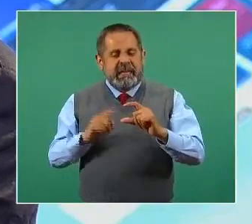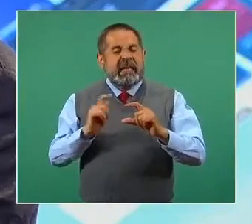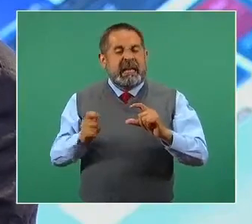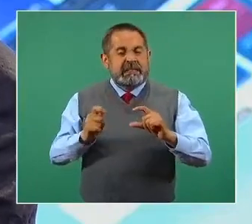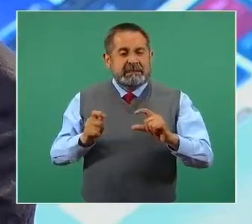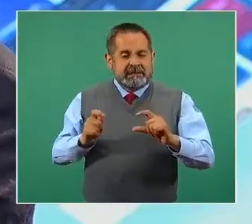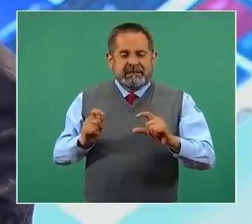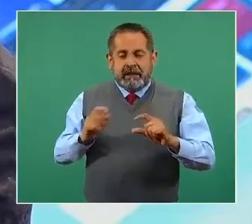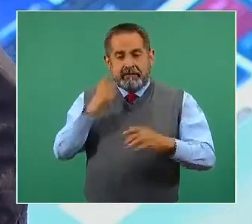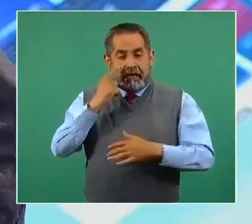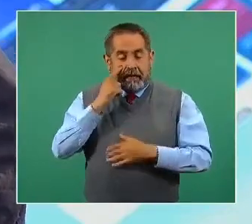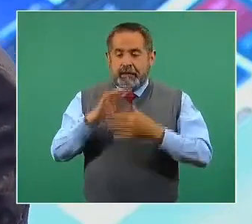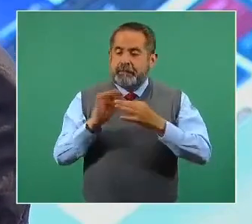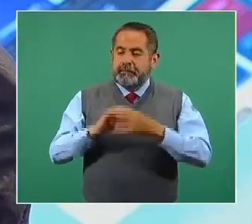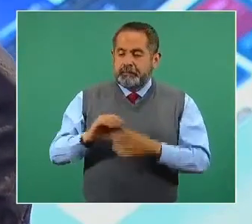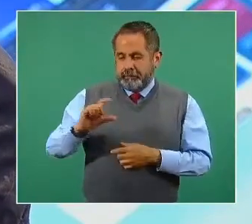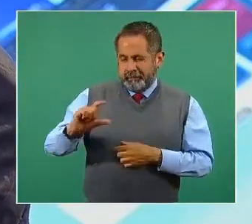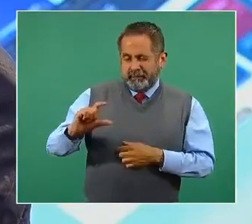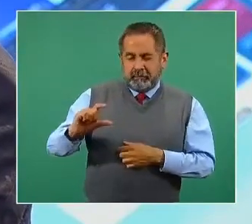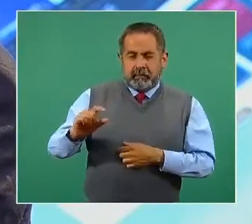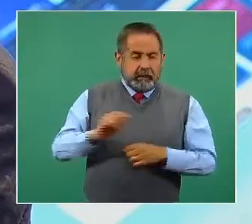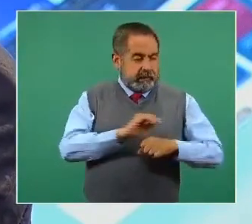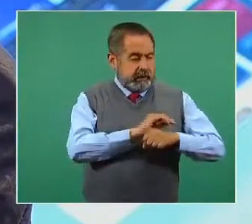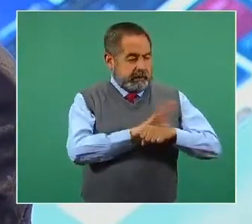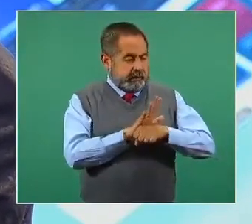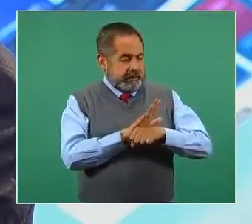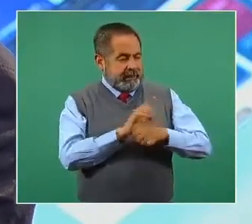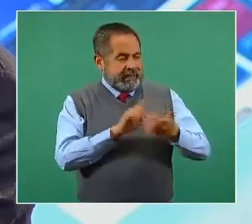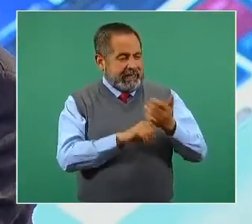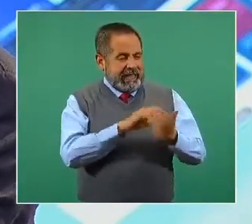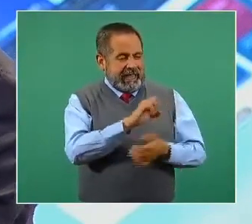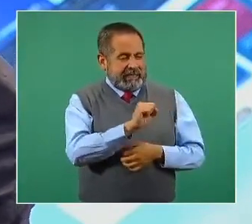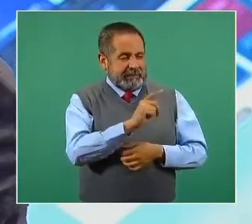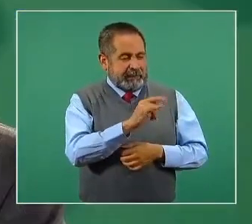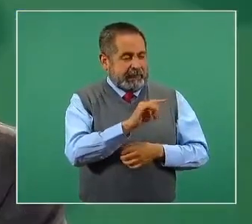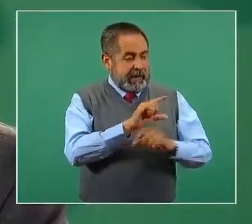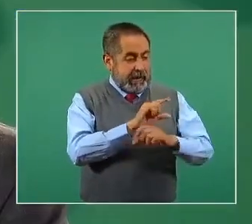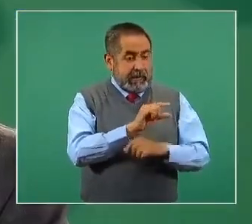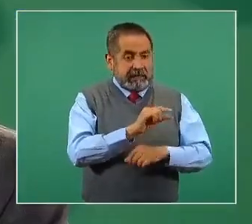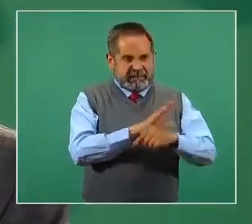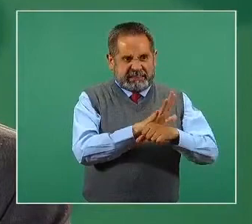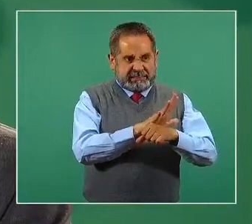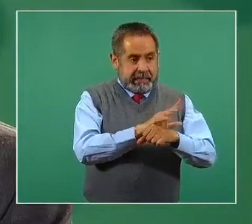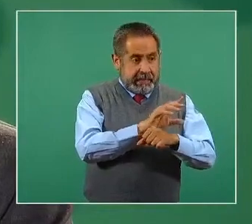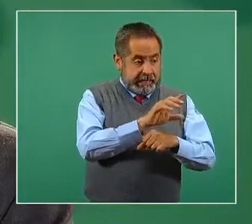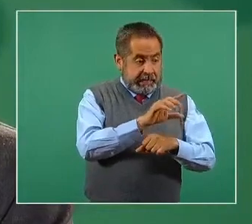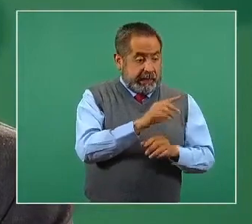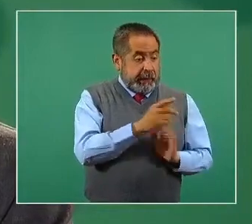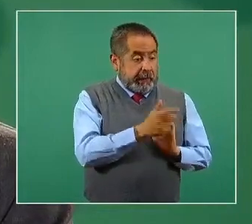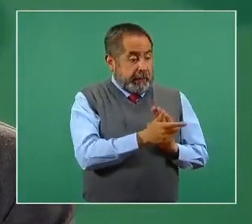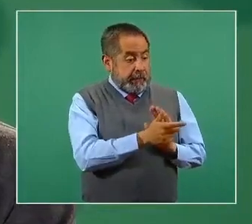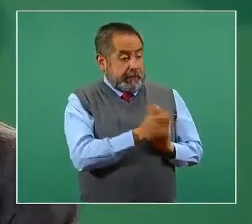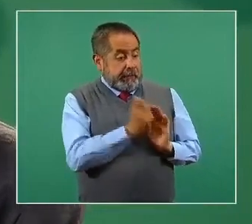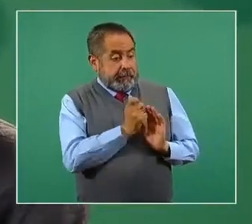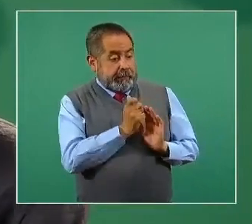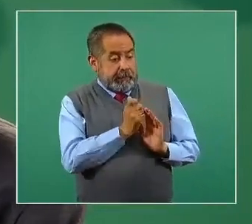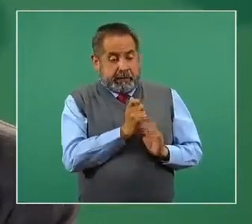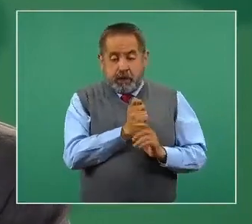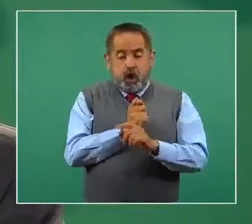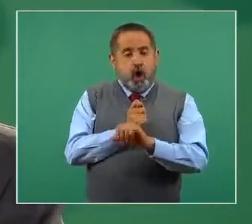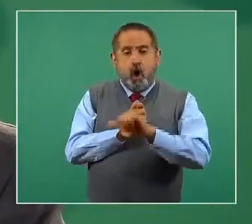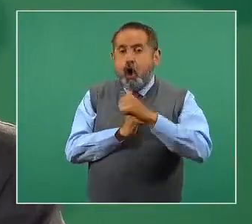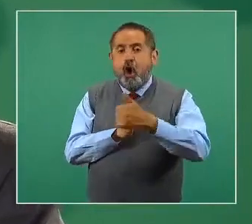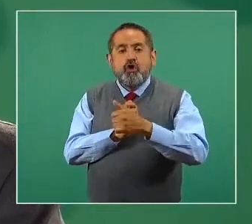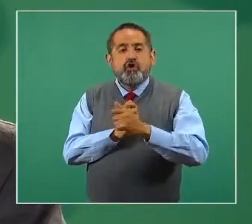SARS-CoV-2 o algunas de las proteínas, concretamente la proteína de espiga, al interior de un virus